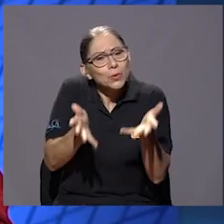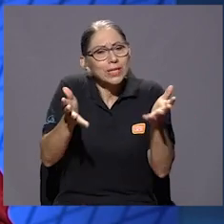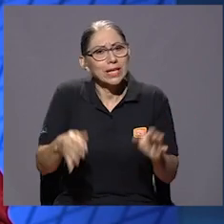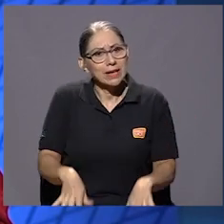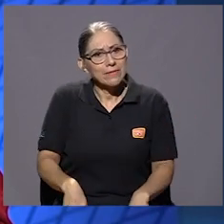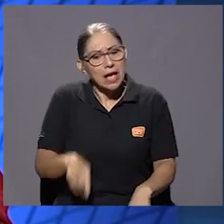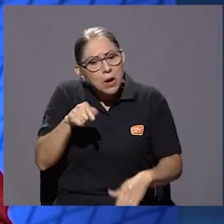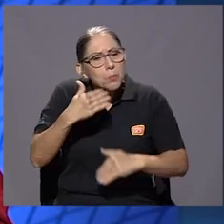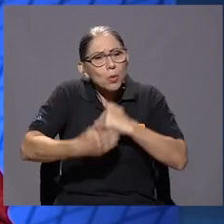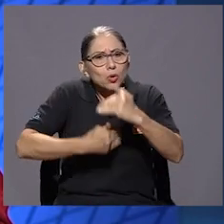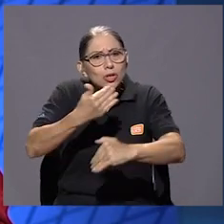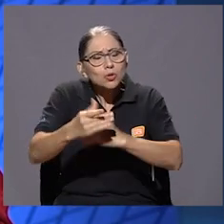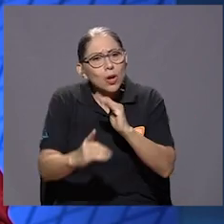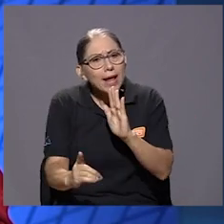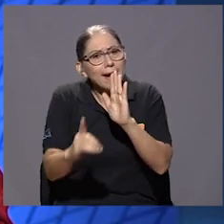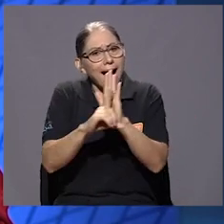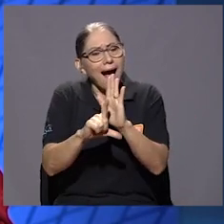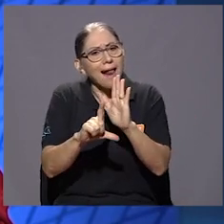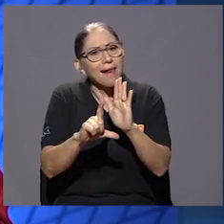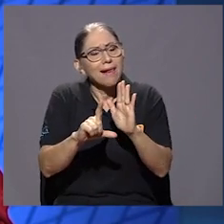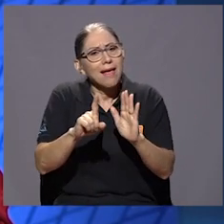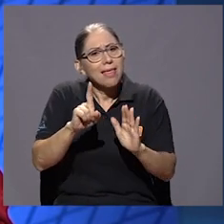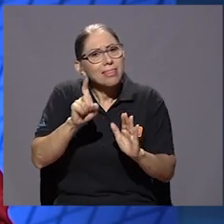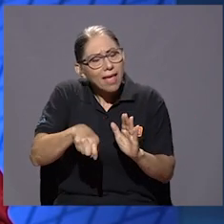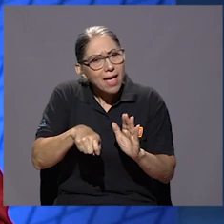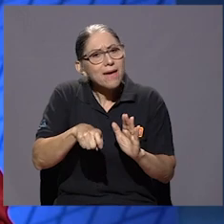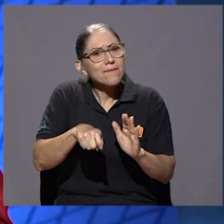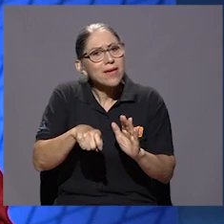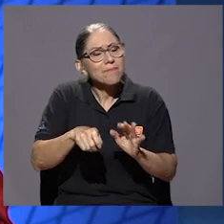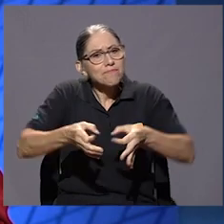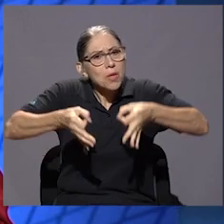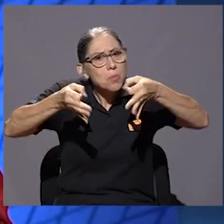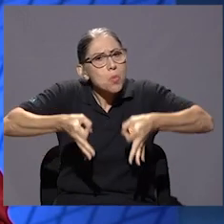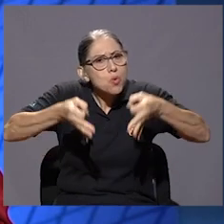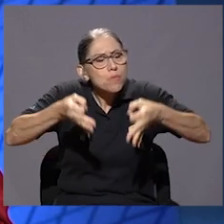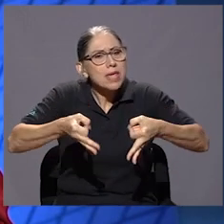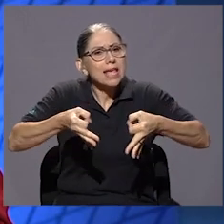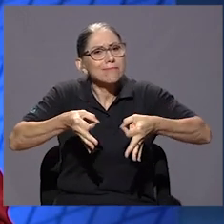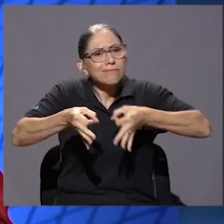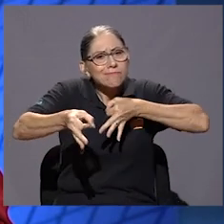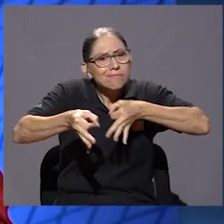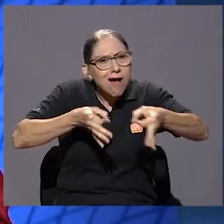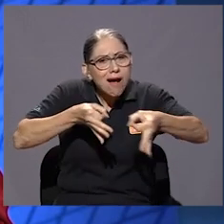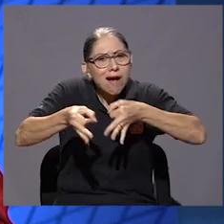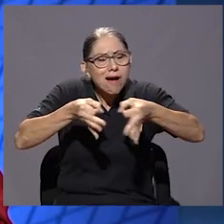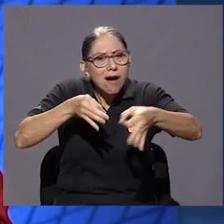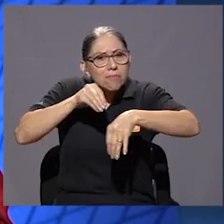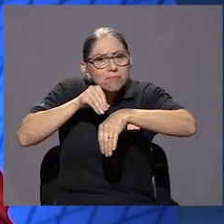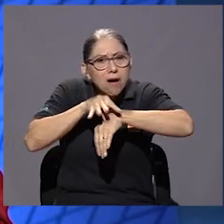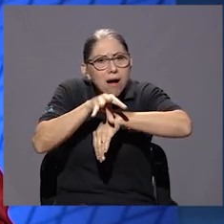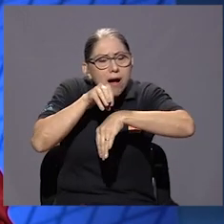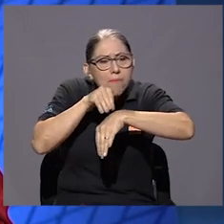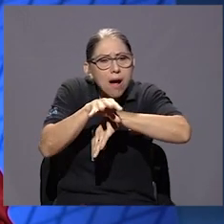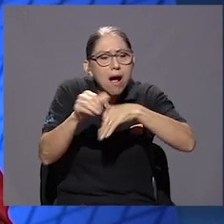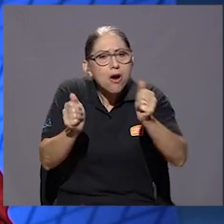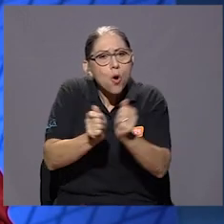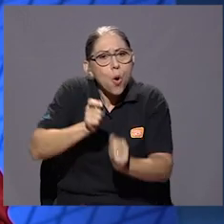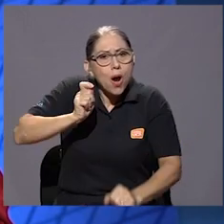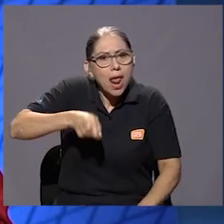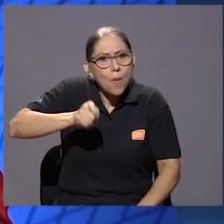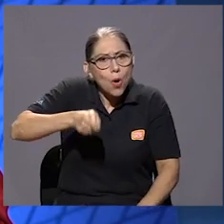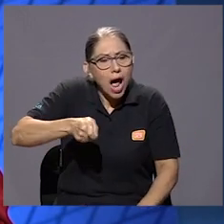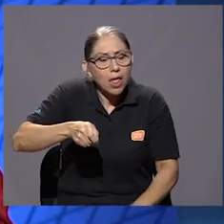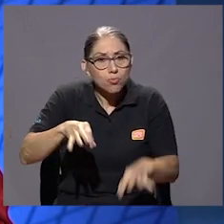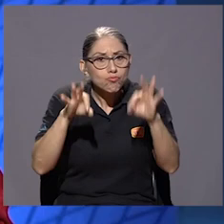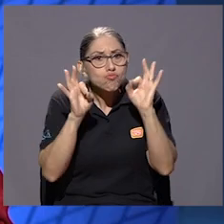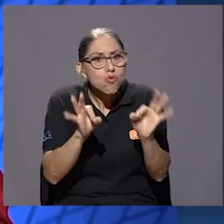motivación, decirle que el proceso legal debe estar muy bien asesorado con el abogado, bien